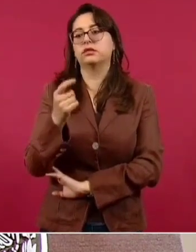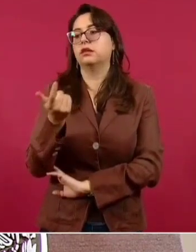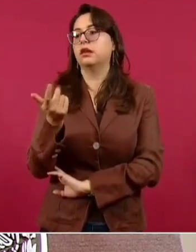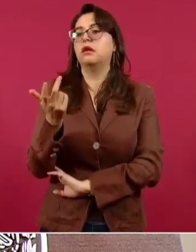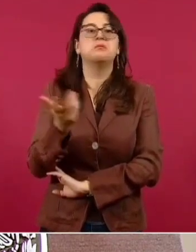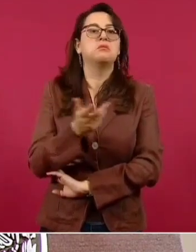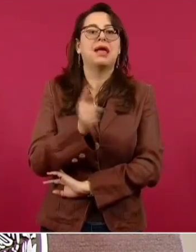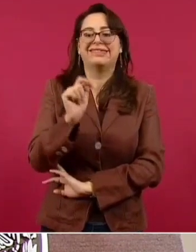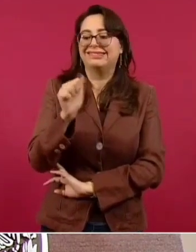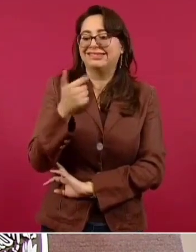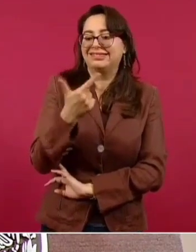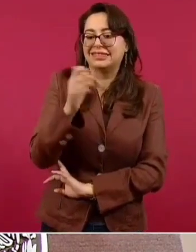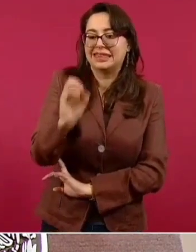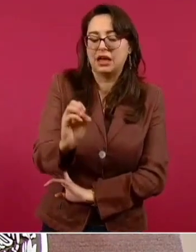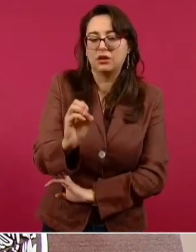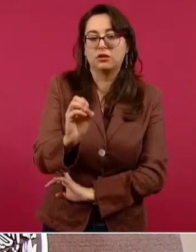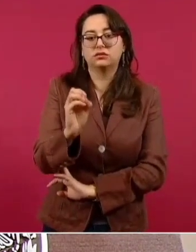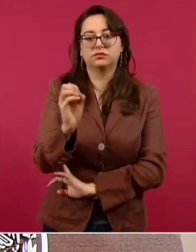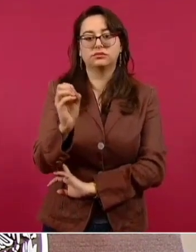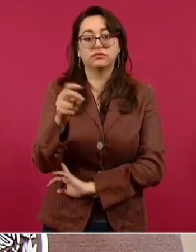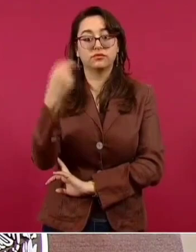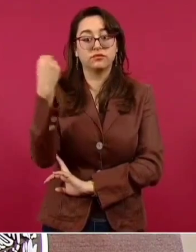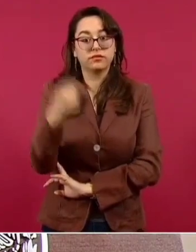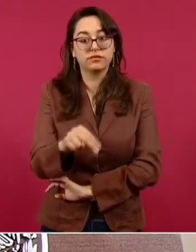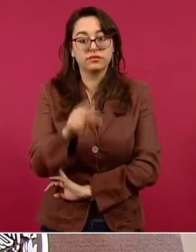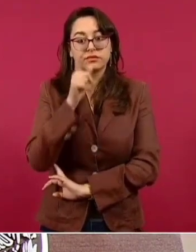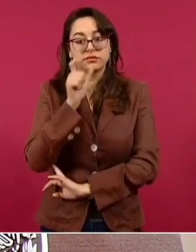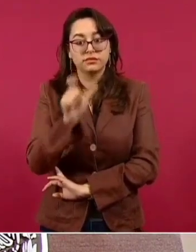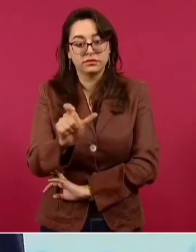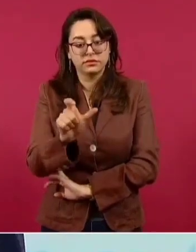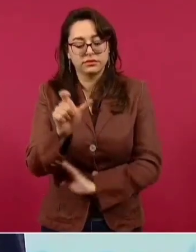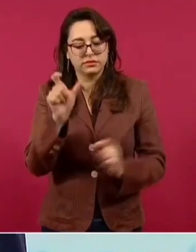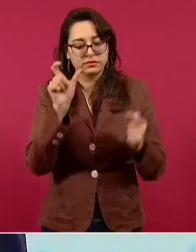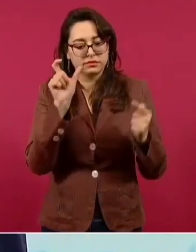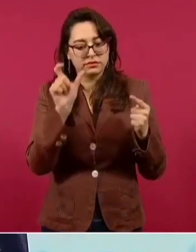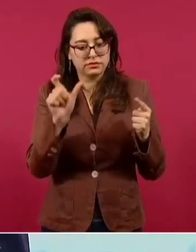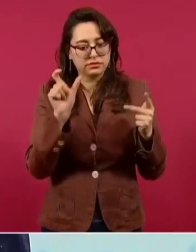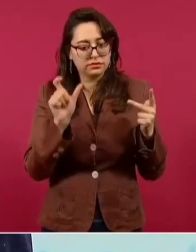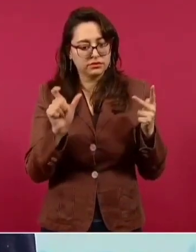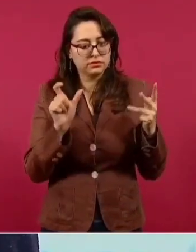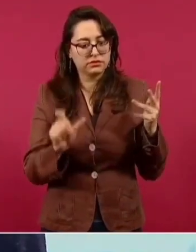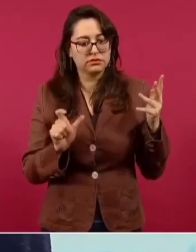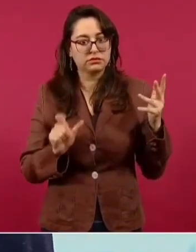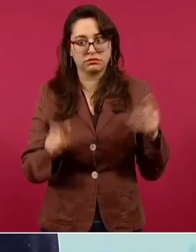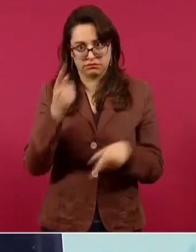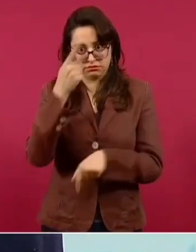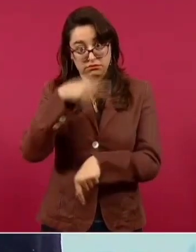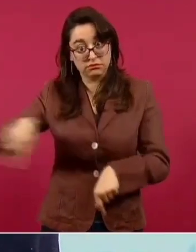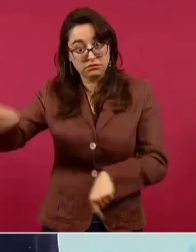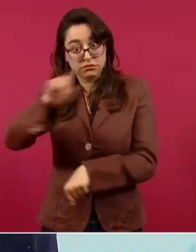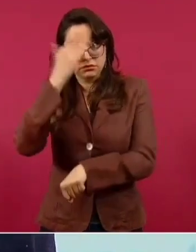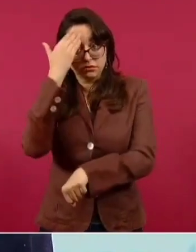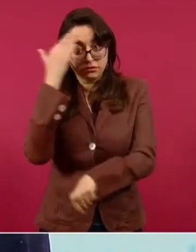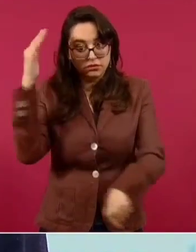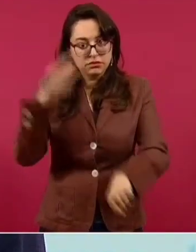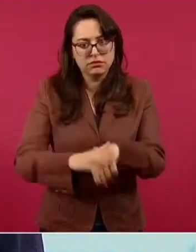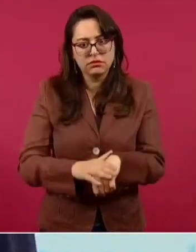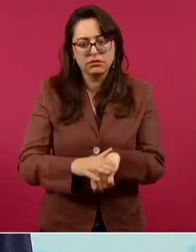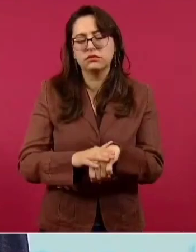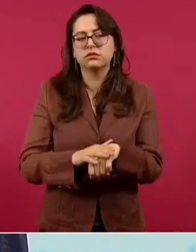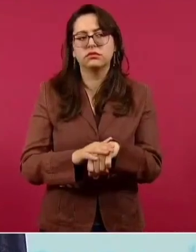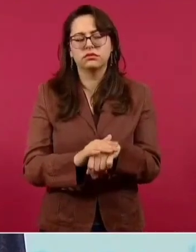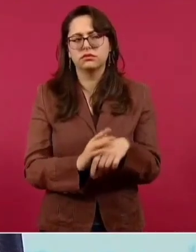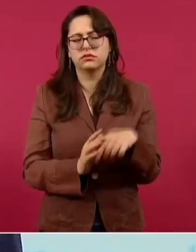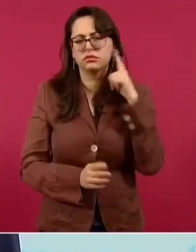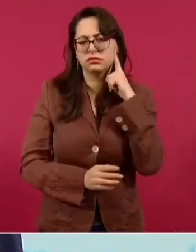nombres. Entonces, si estos nombres se escuchan en una comunidad, si las familias escuchan que estos nombres están en la comunidad, es